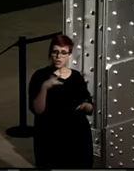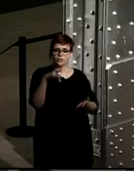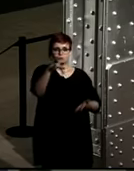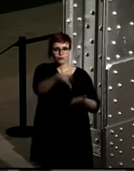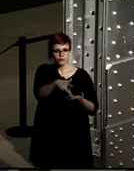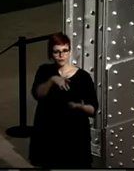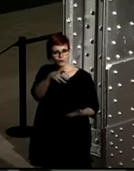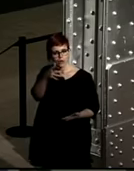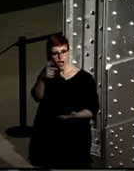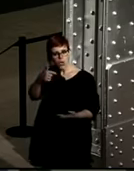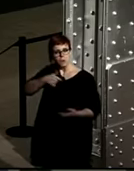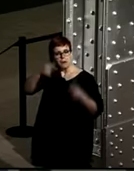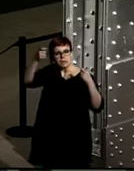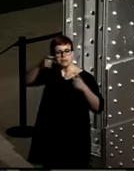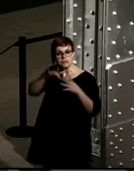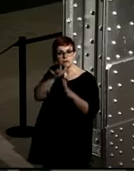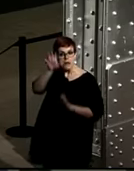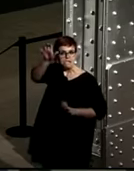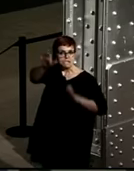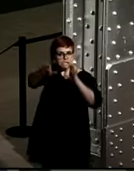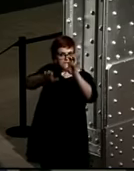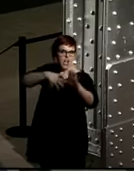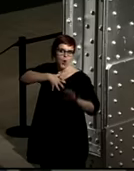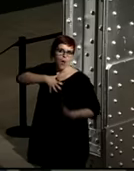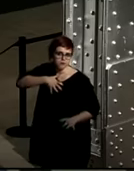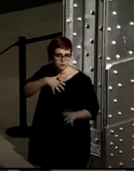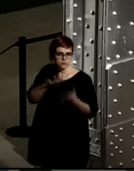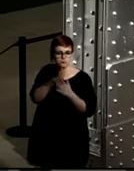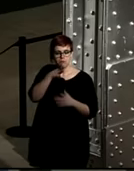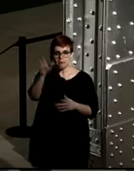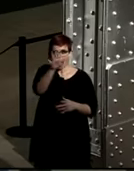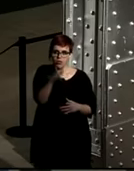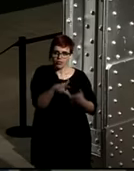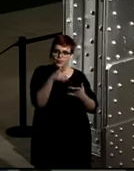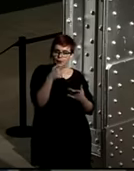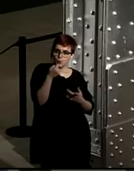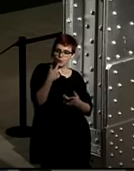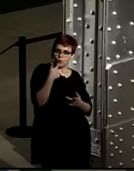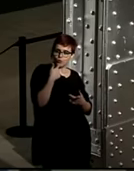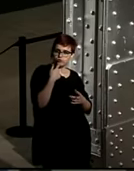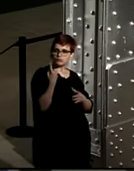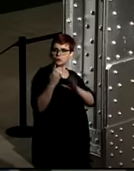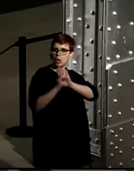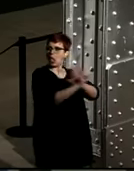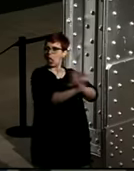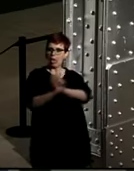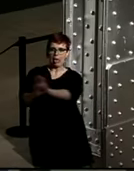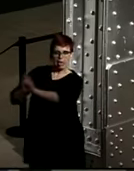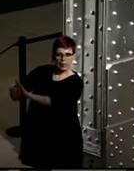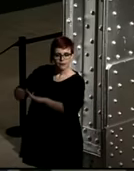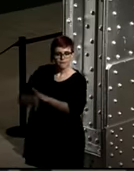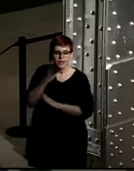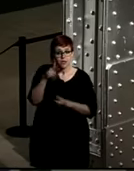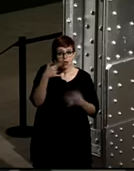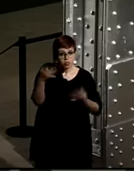sé, como escalando una montaña, cuando realmente... Con una piedra, sí. Cuando realmente, bueno, o sea, debería ser